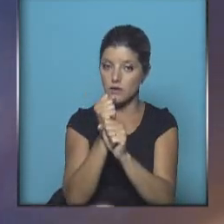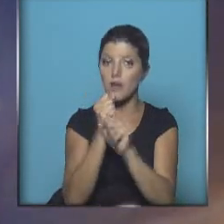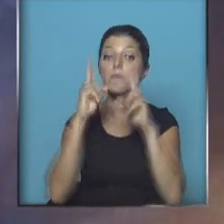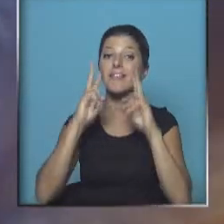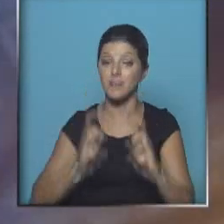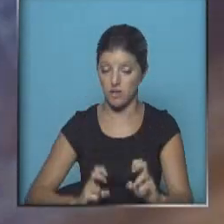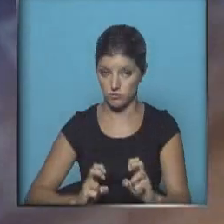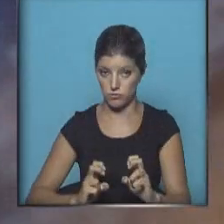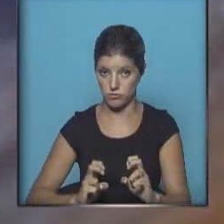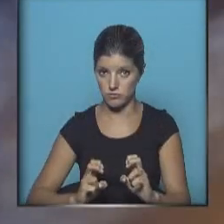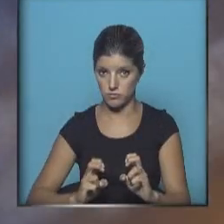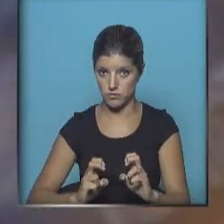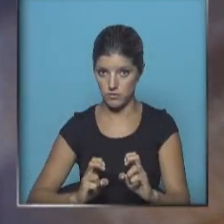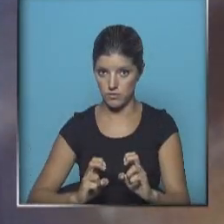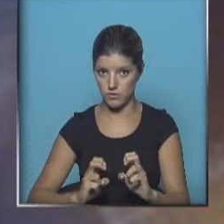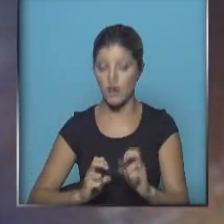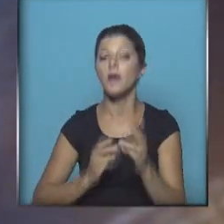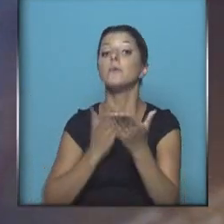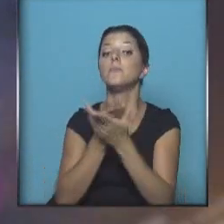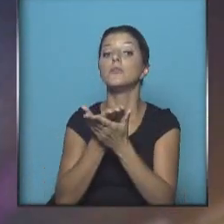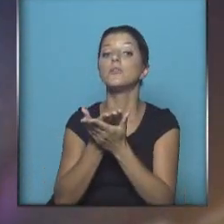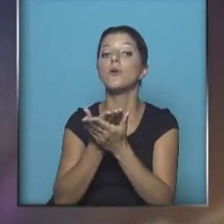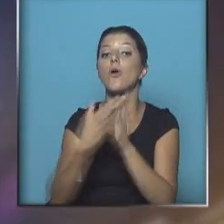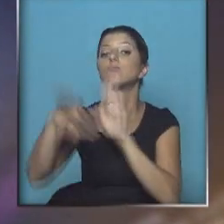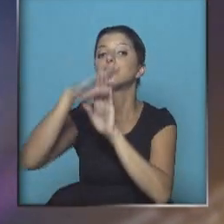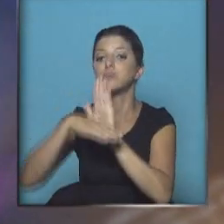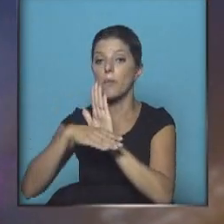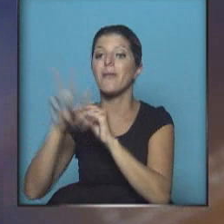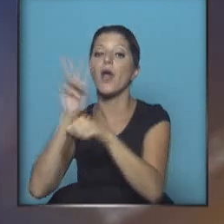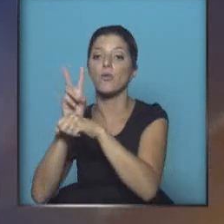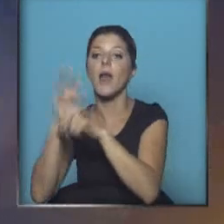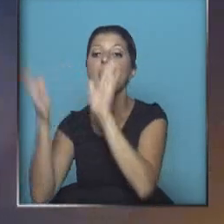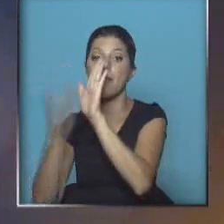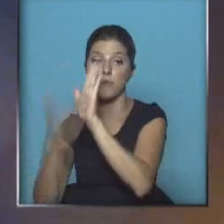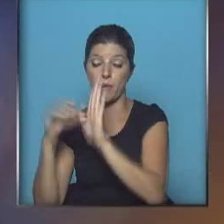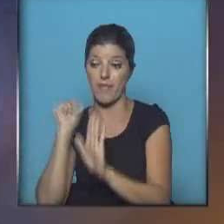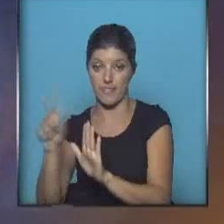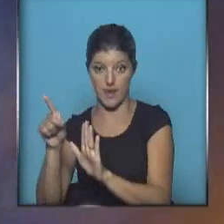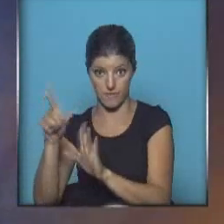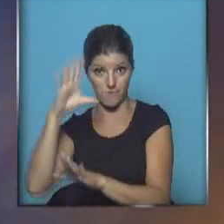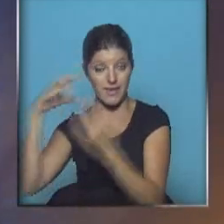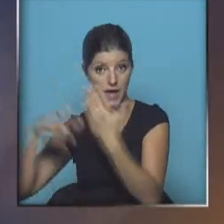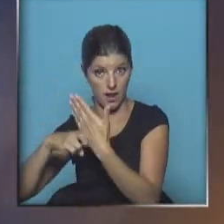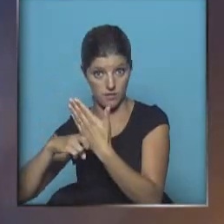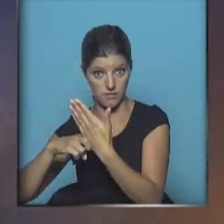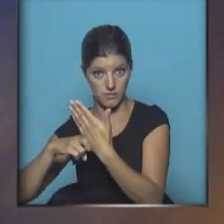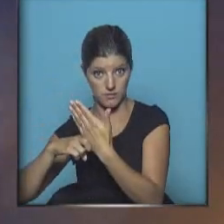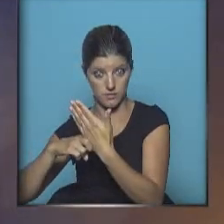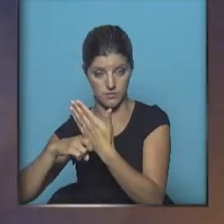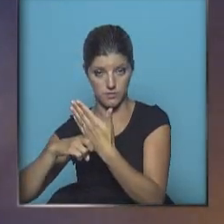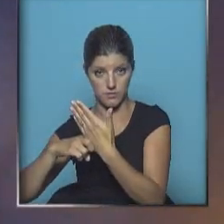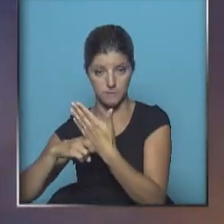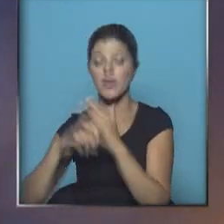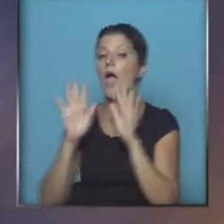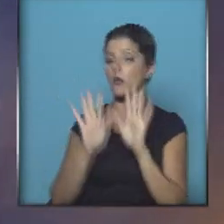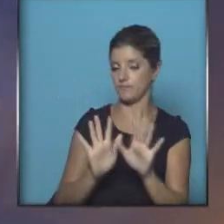investigación, ordenó una serie de medidas para preservar las pruebas que tendría el fiscal Nisman.